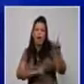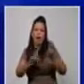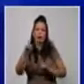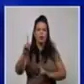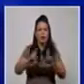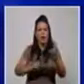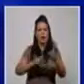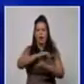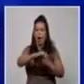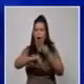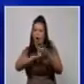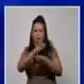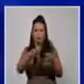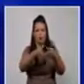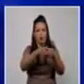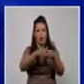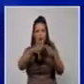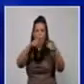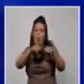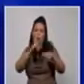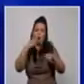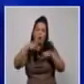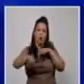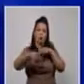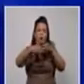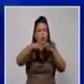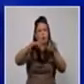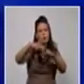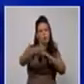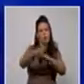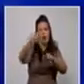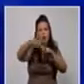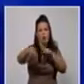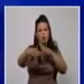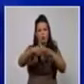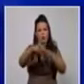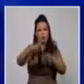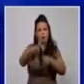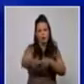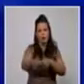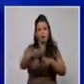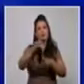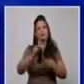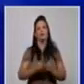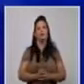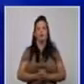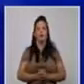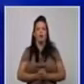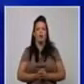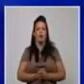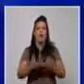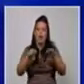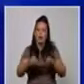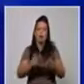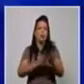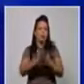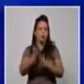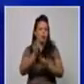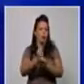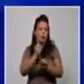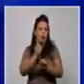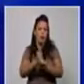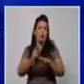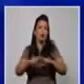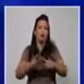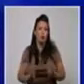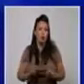turnando, y todos con una convicción, para no engañarnos, de que todavía nos queda un